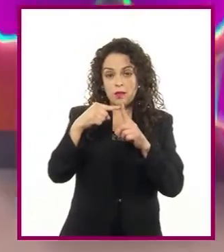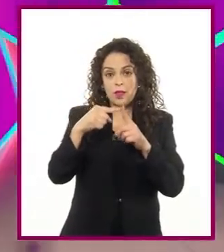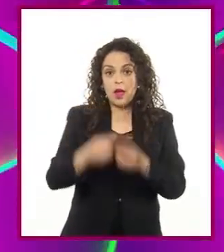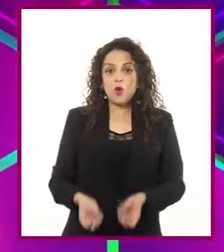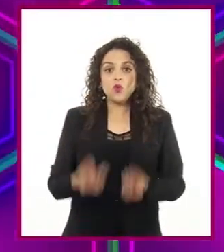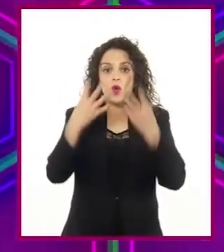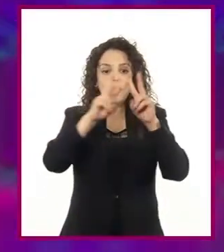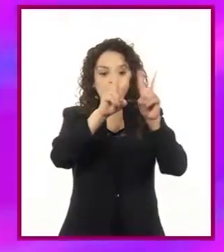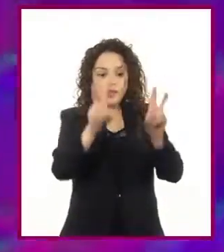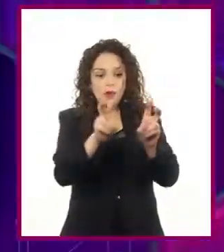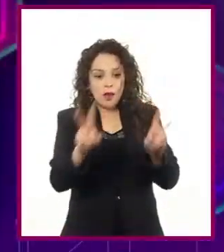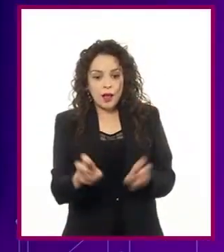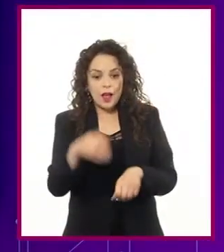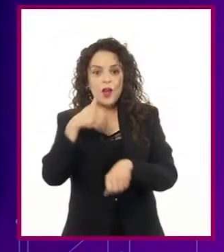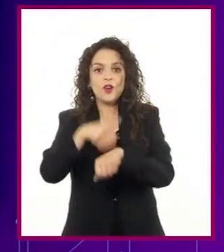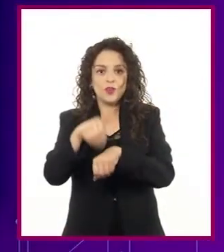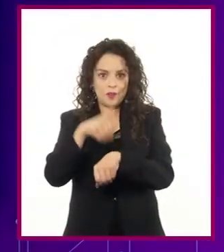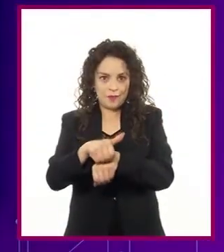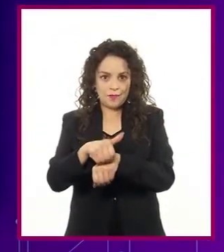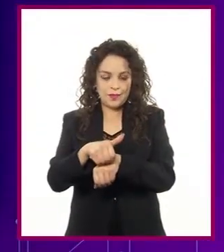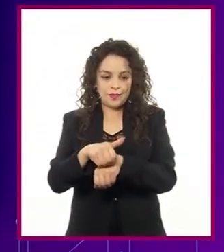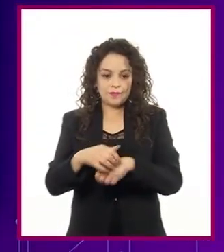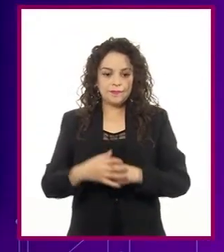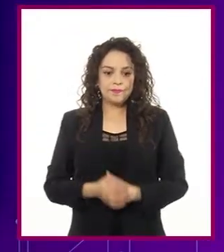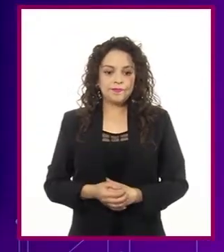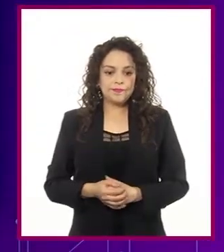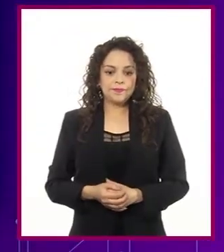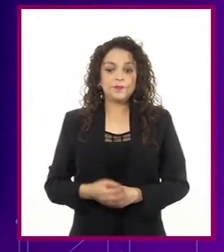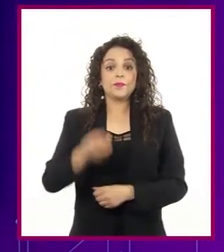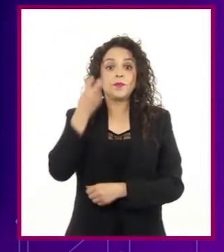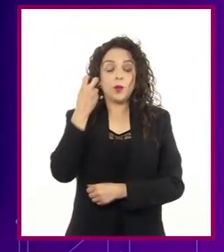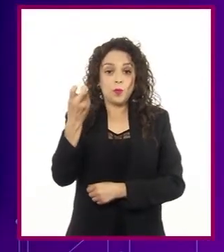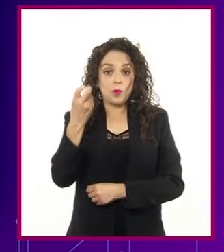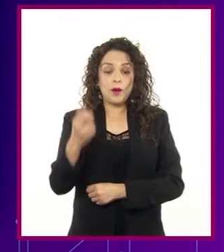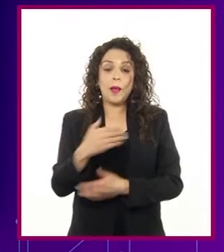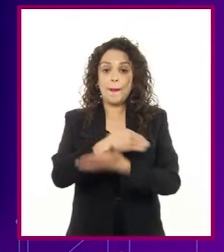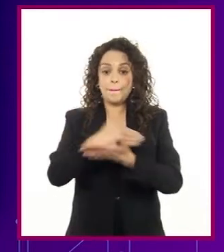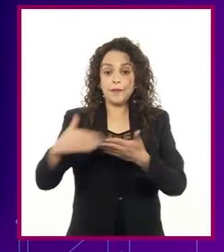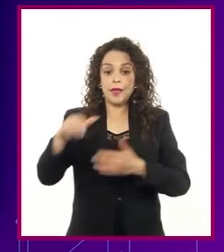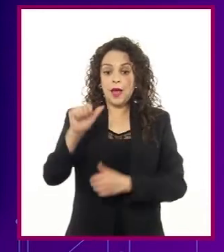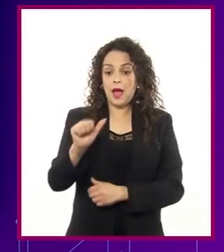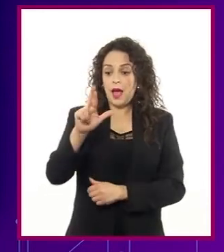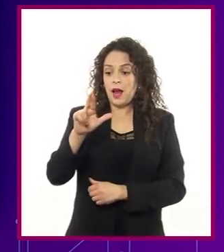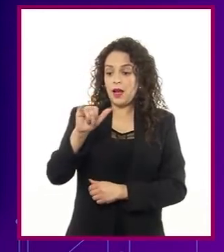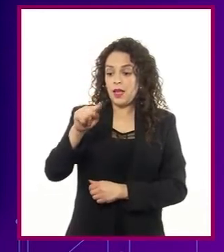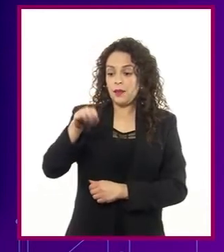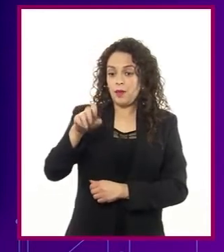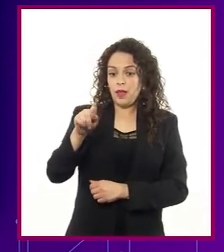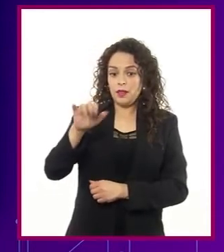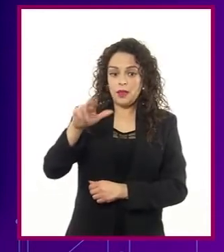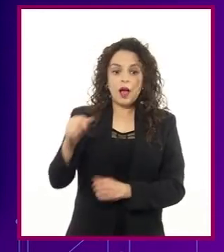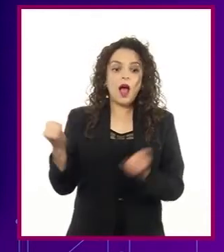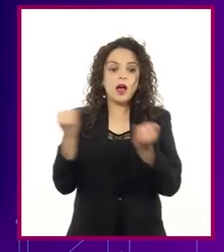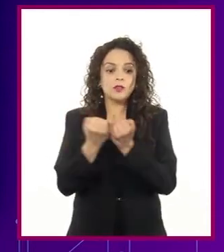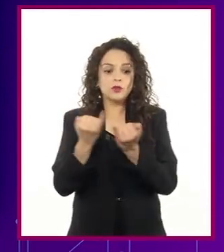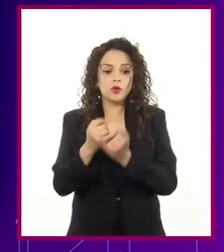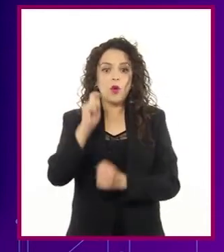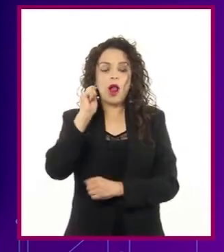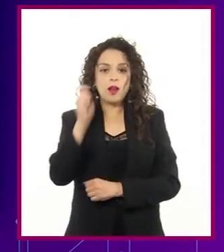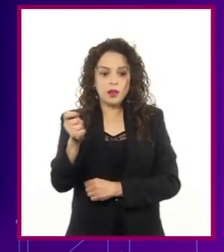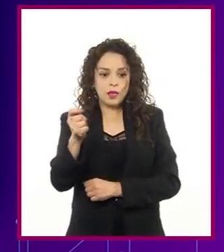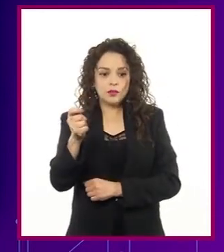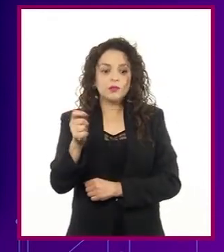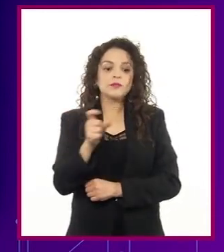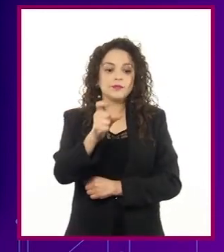asignaturas. Por lo tanto, la media aritmética es igual al cociente de la suma de